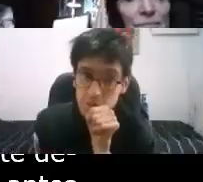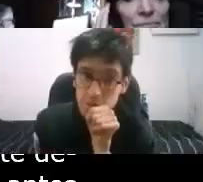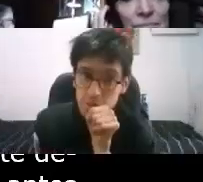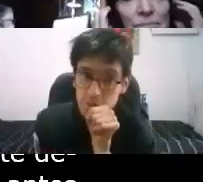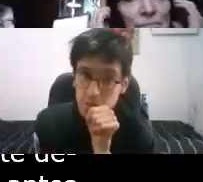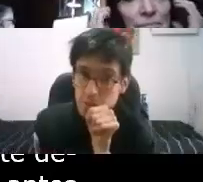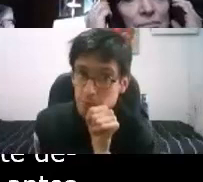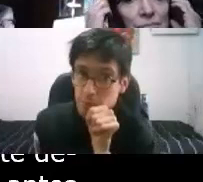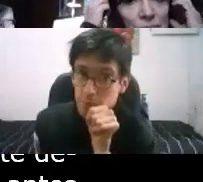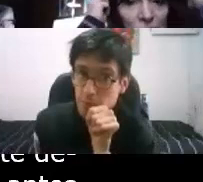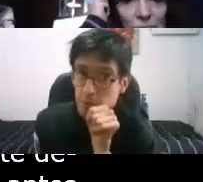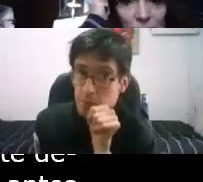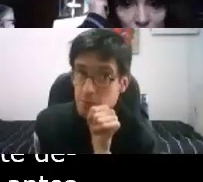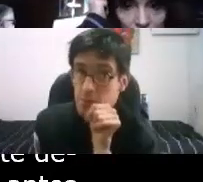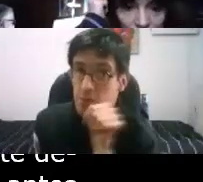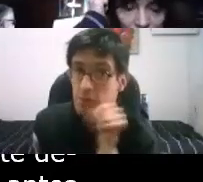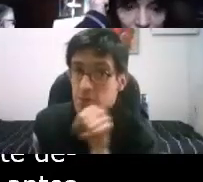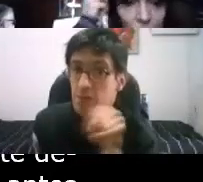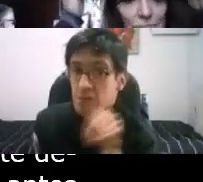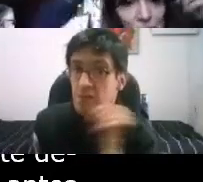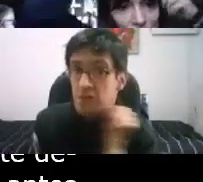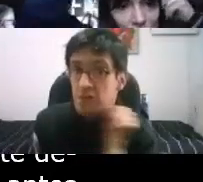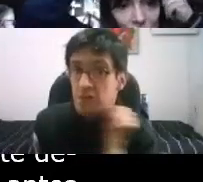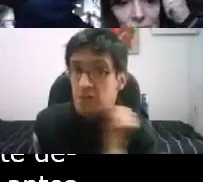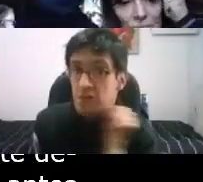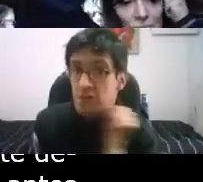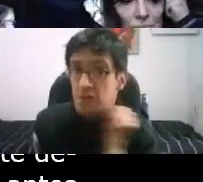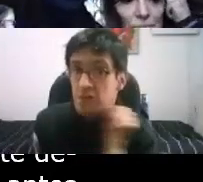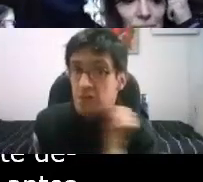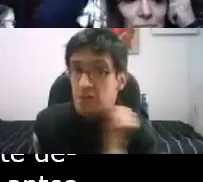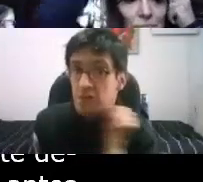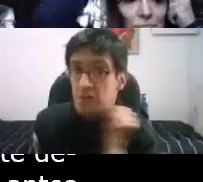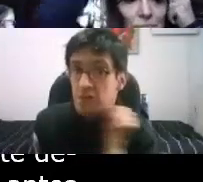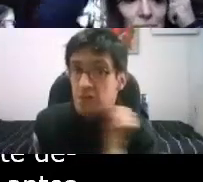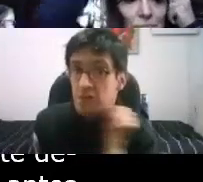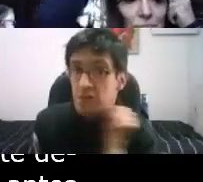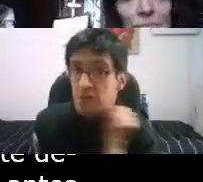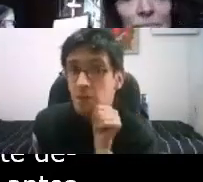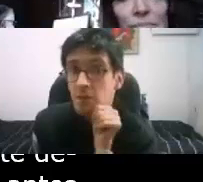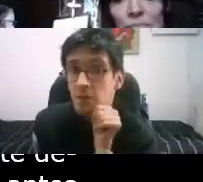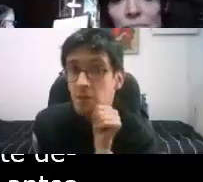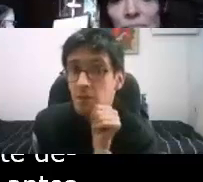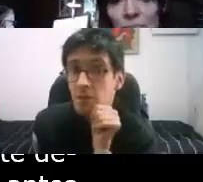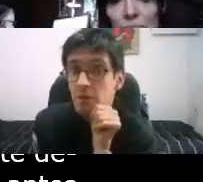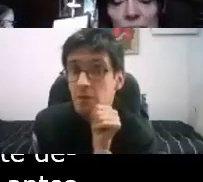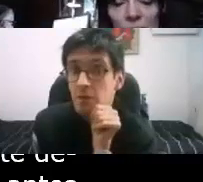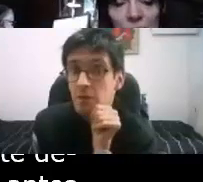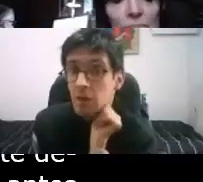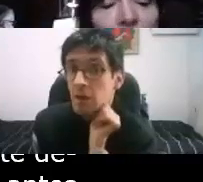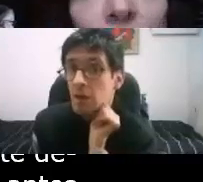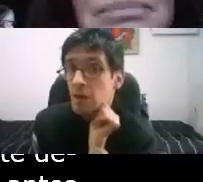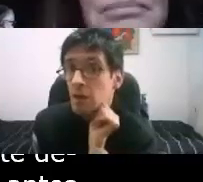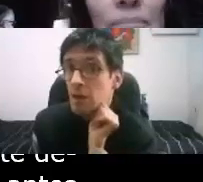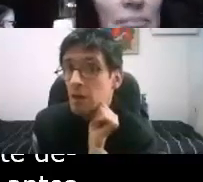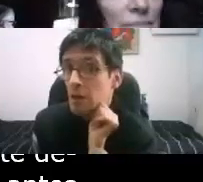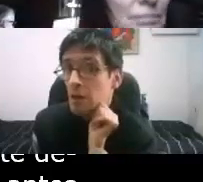con discapacidad o su representante legal deberán solicitar ante la boletería de la prestataria su